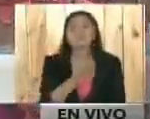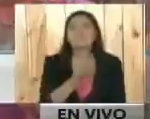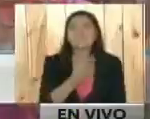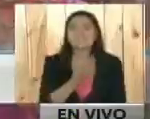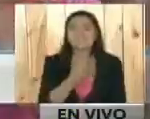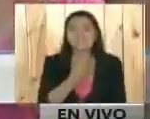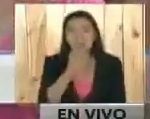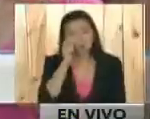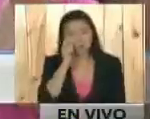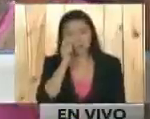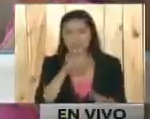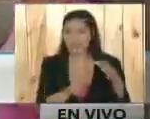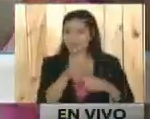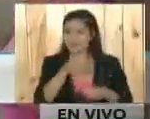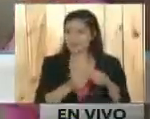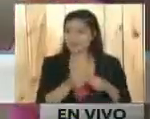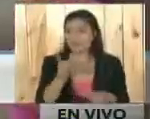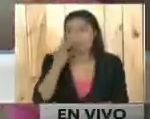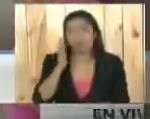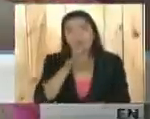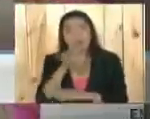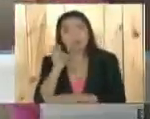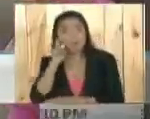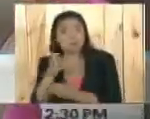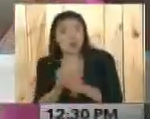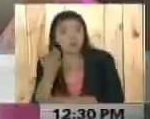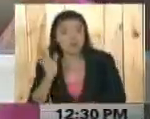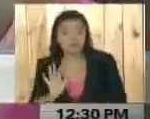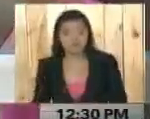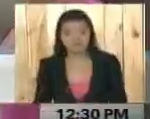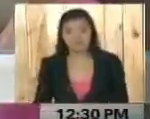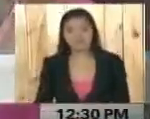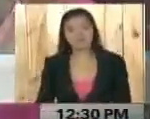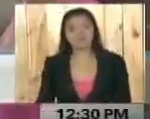lechero y que va para Miraflores.